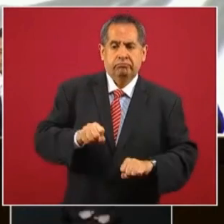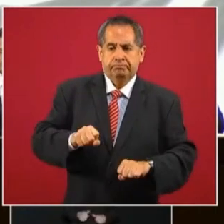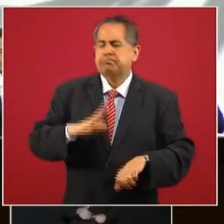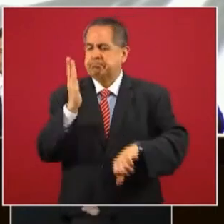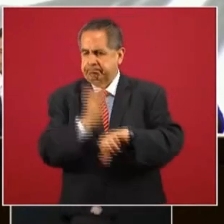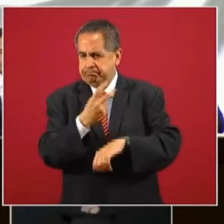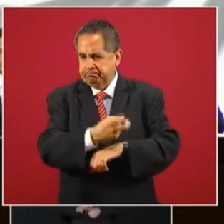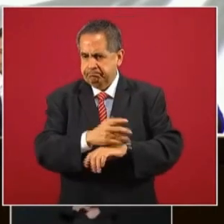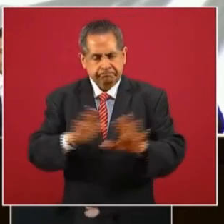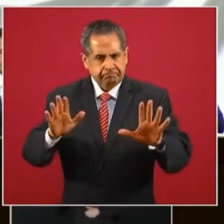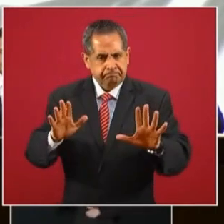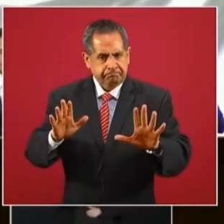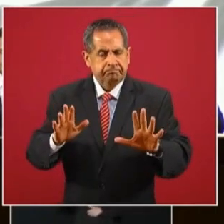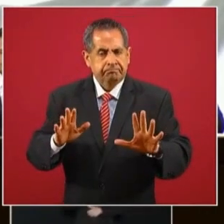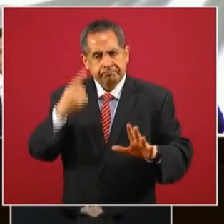para